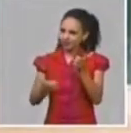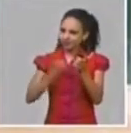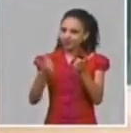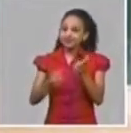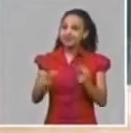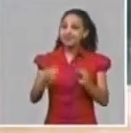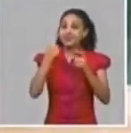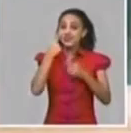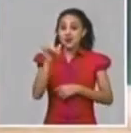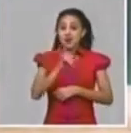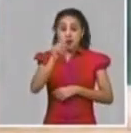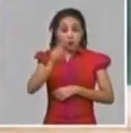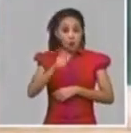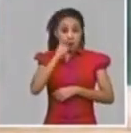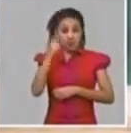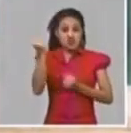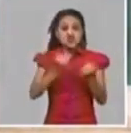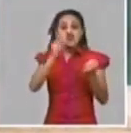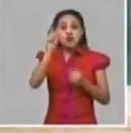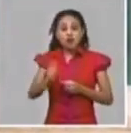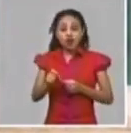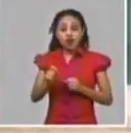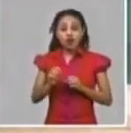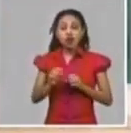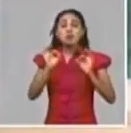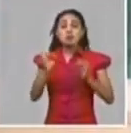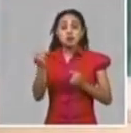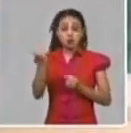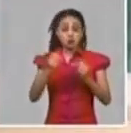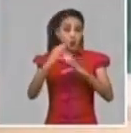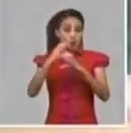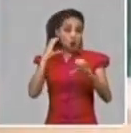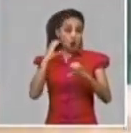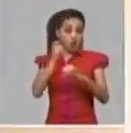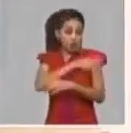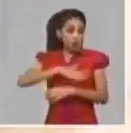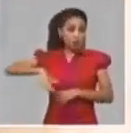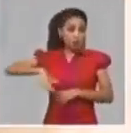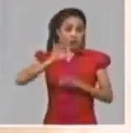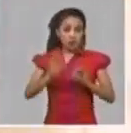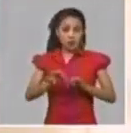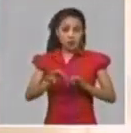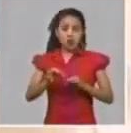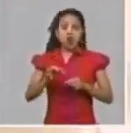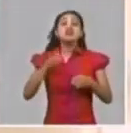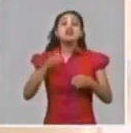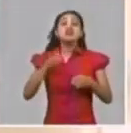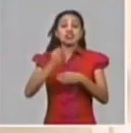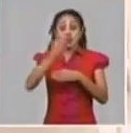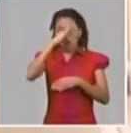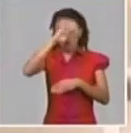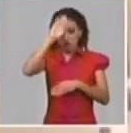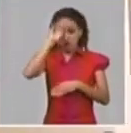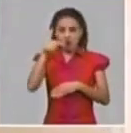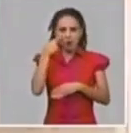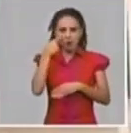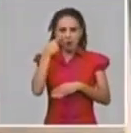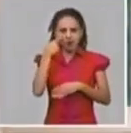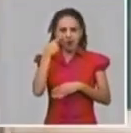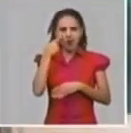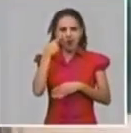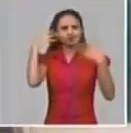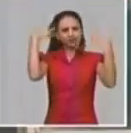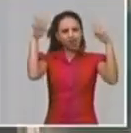la luz para este chofer de ómnibus público en Santiago de Cuba, que firme se levanta y aplaude también